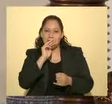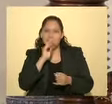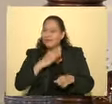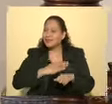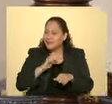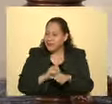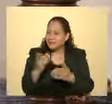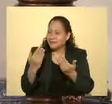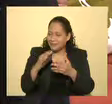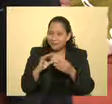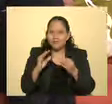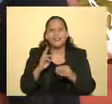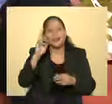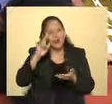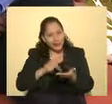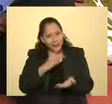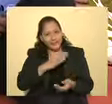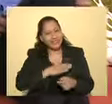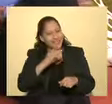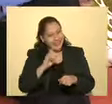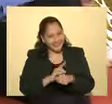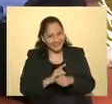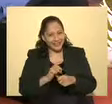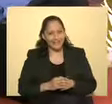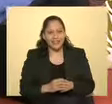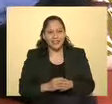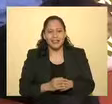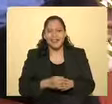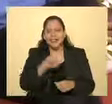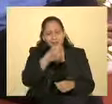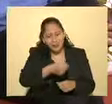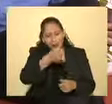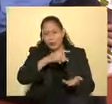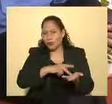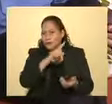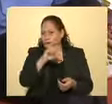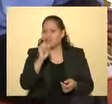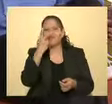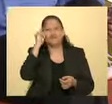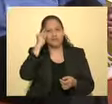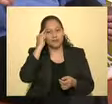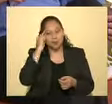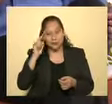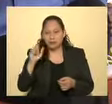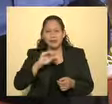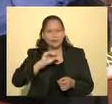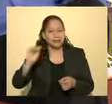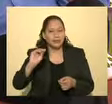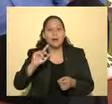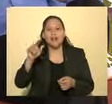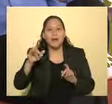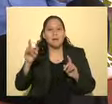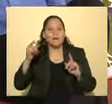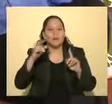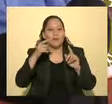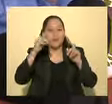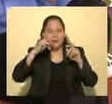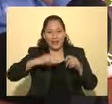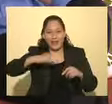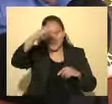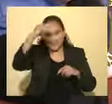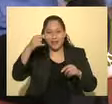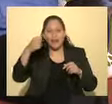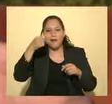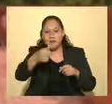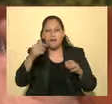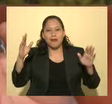¿qué nos tienes que decir de eso? Otra vez buenos días, Miguel. Otra vez buenos días. Te saludamos mucho porque luego te enojas cuando no te saludamos. Sí, luego me cierran la puerta. Nadie le entiende, o sea,